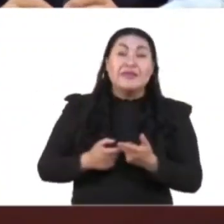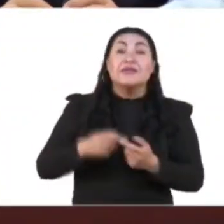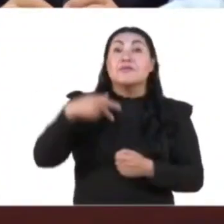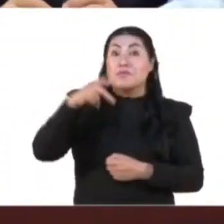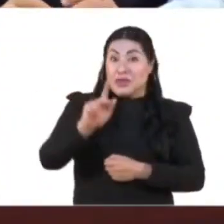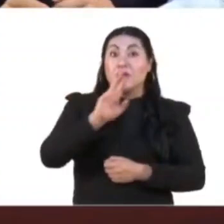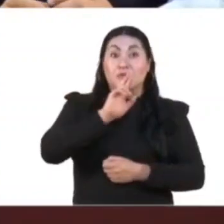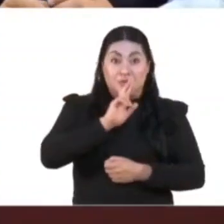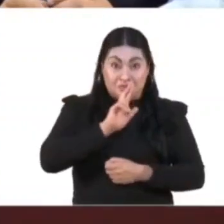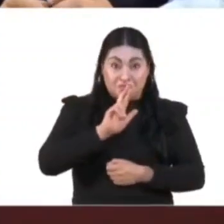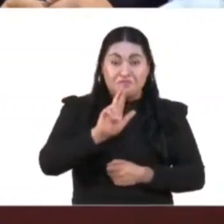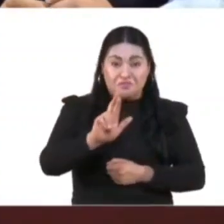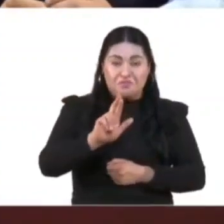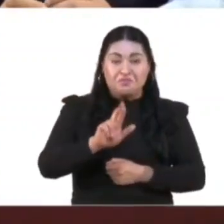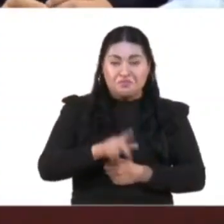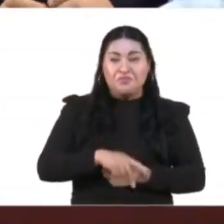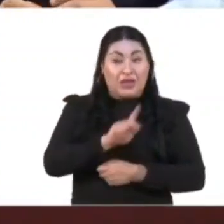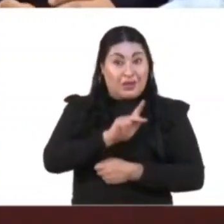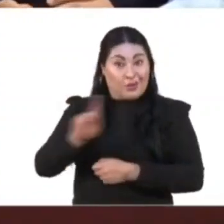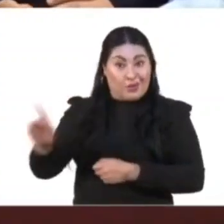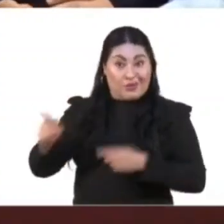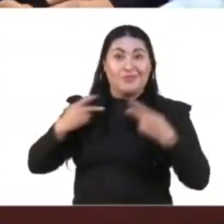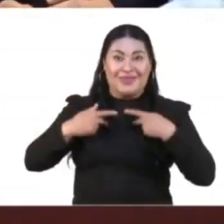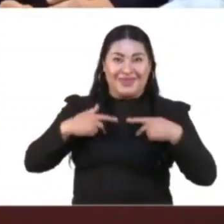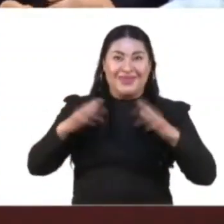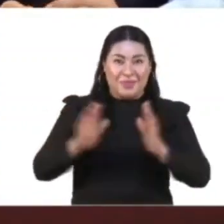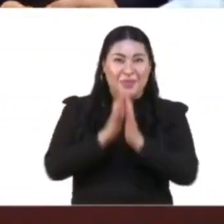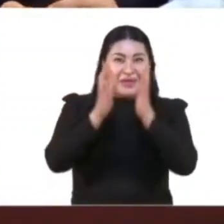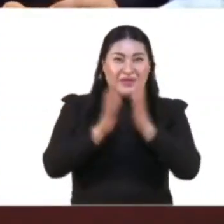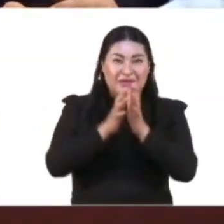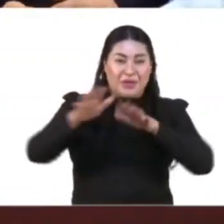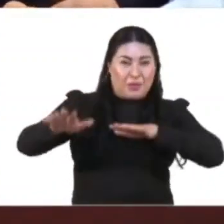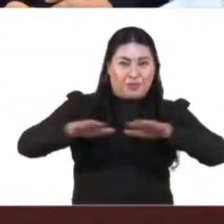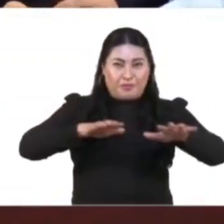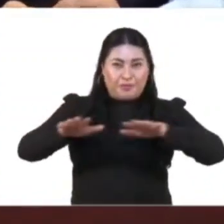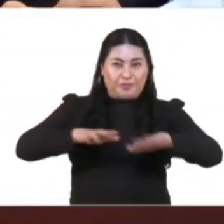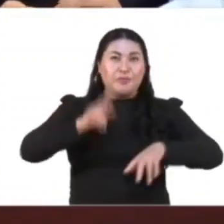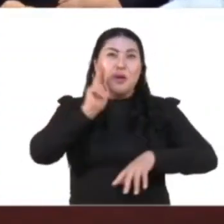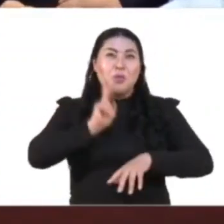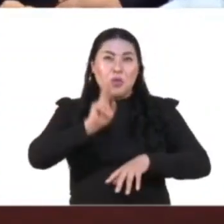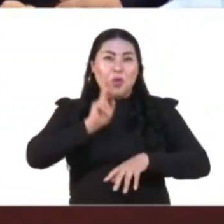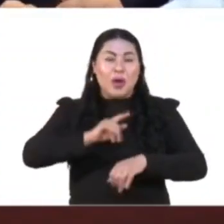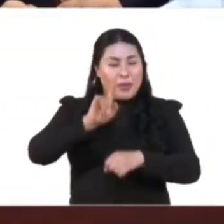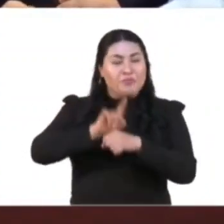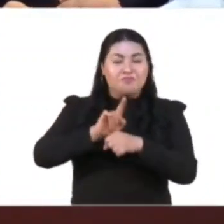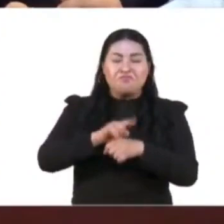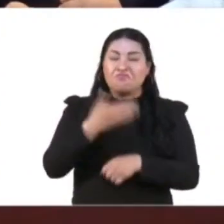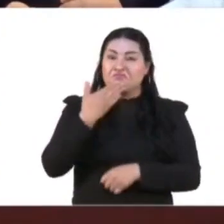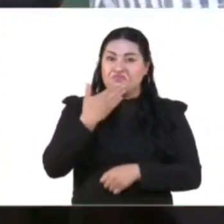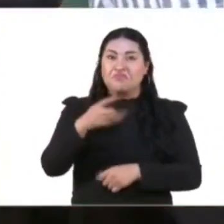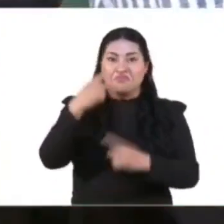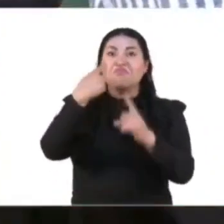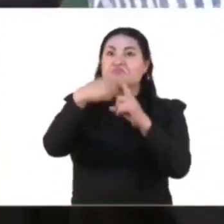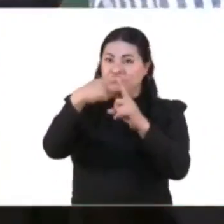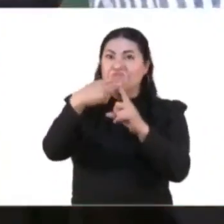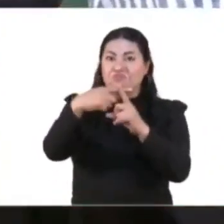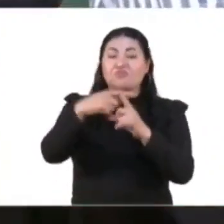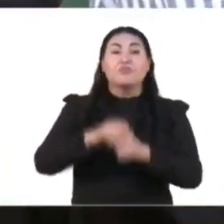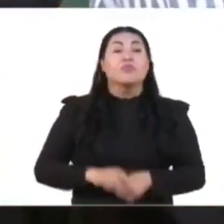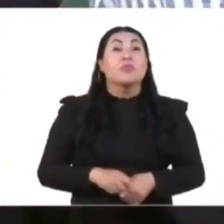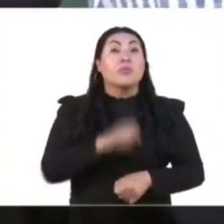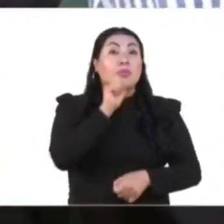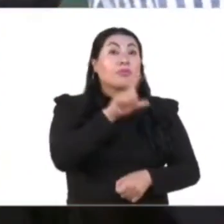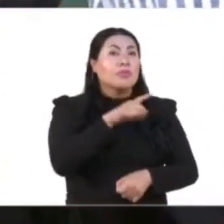respuesta ahora de todos los que participan en el simulacro fue muy buena. Y mencionaba también que existen